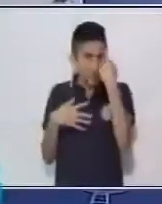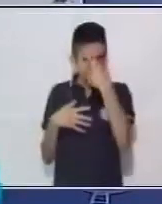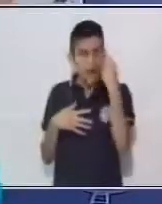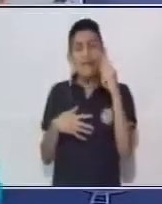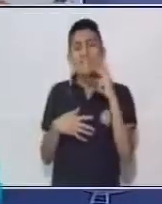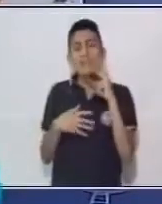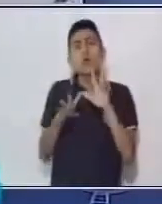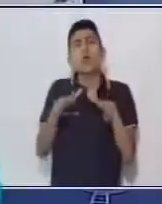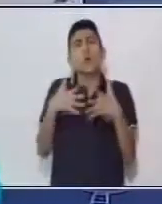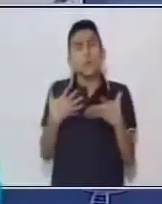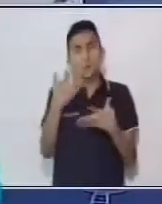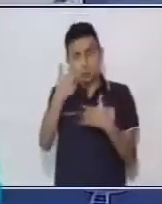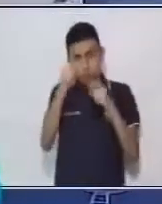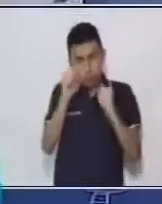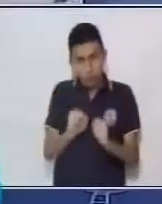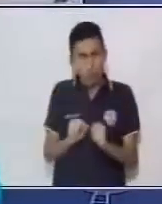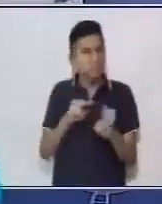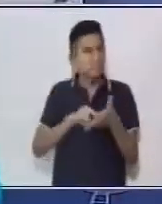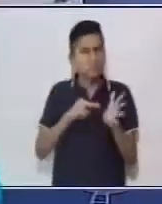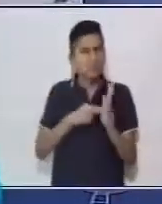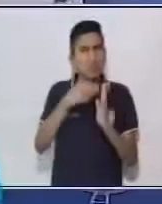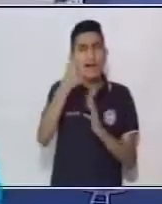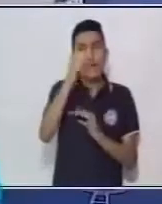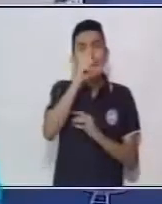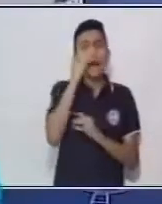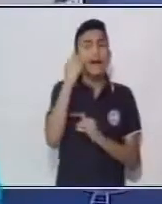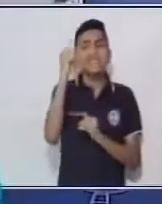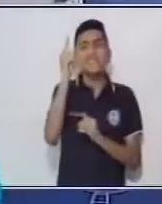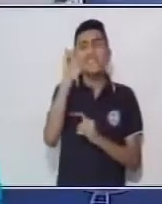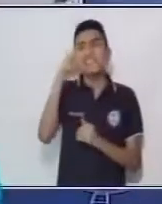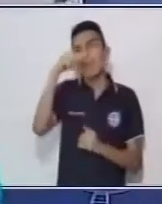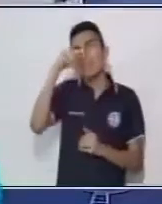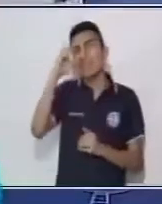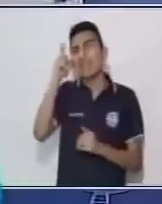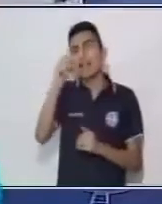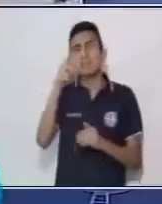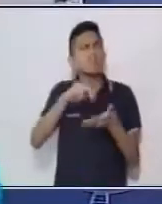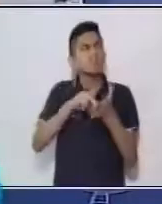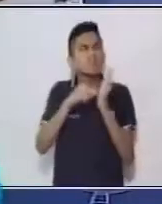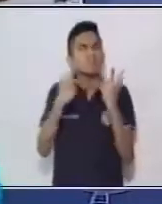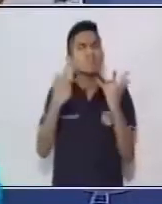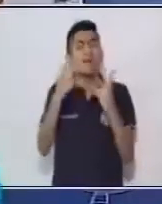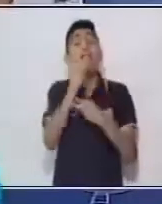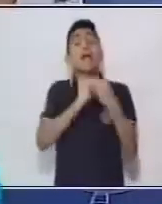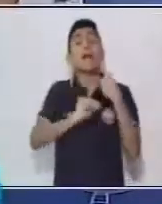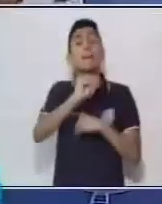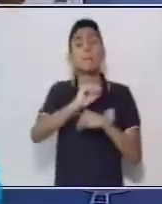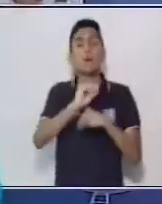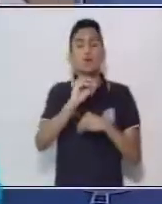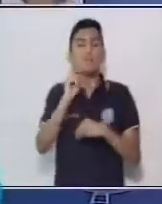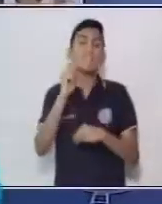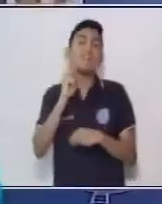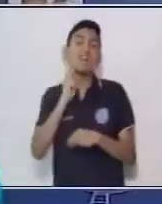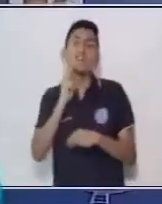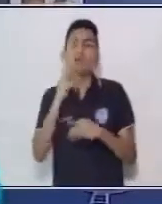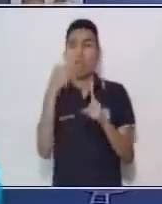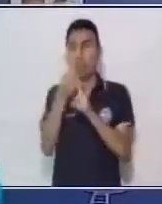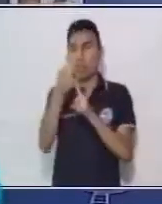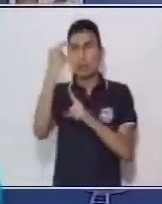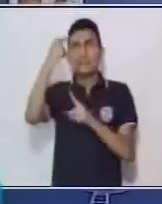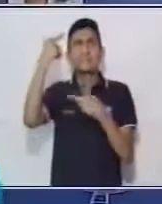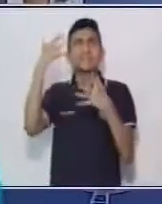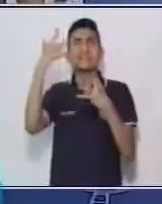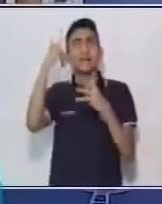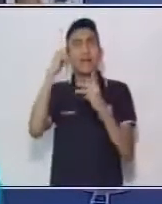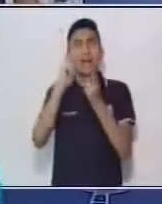cuáles son los accidentes. Accidentes significan cambios, cambios que el verbo tendrá al momento que nosotros